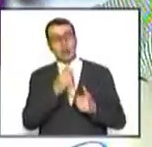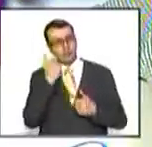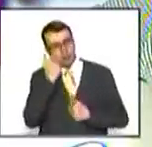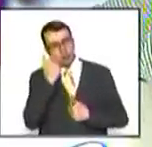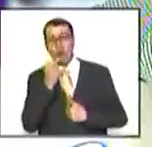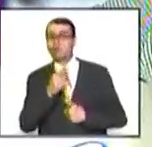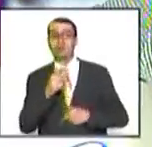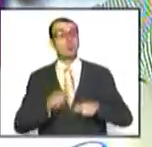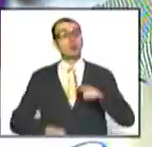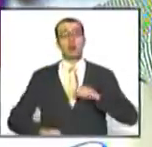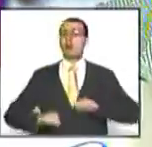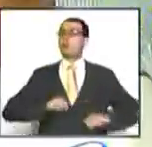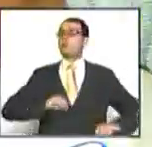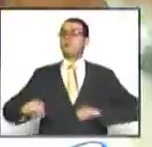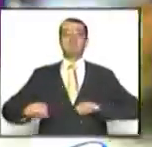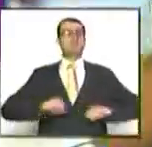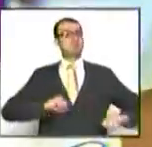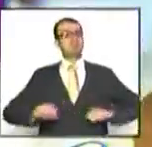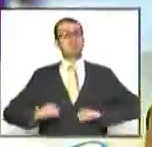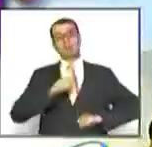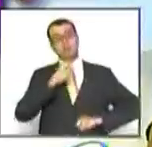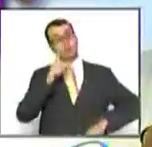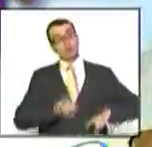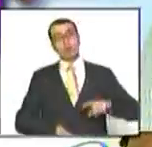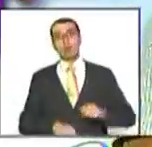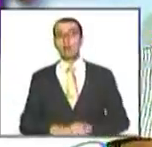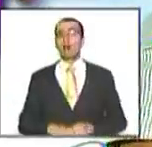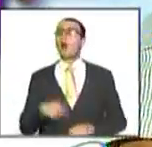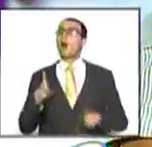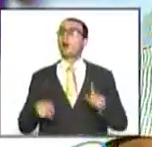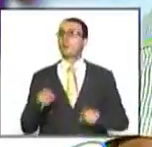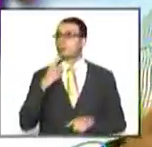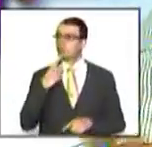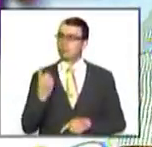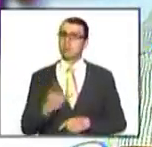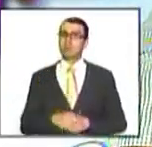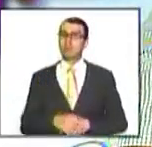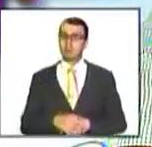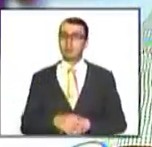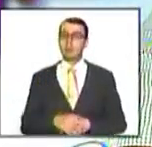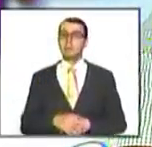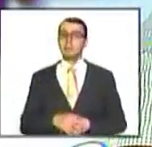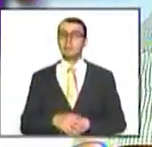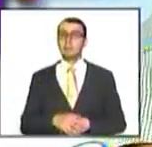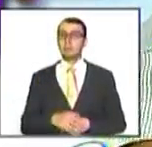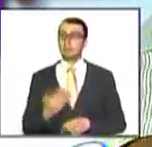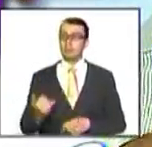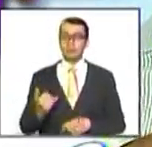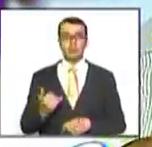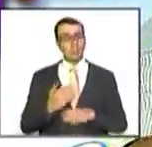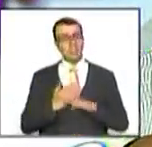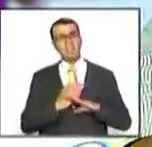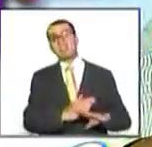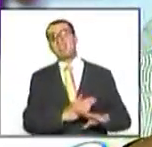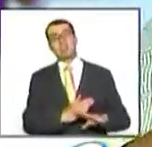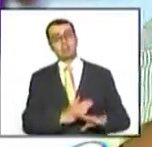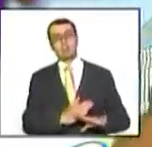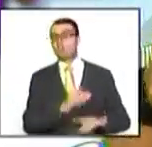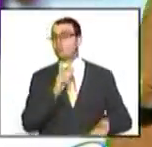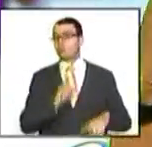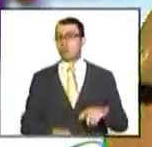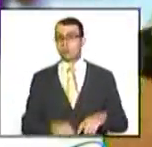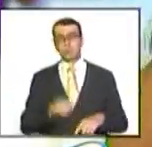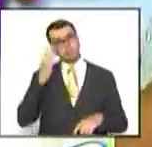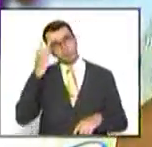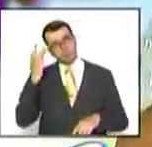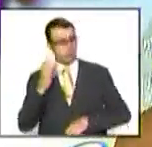Es una condición, después de un tratamiento de estos, que no se puede evitar el ejercicio, porque ¿qué va a hacer la articulación? Le